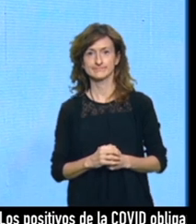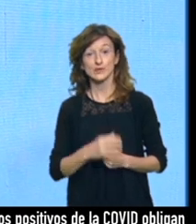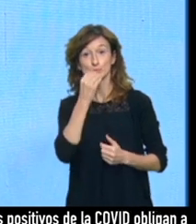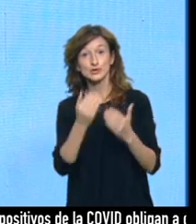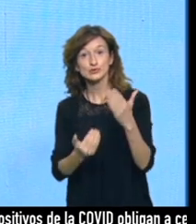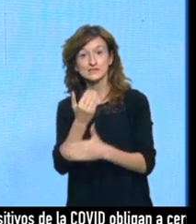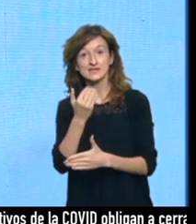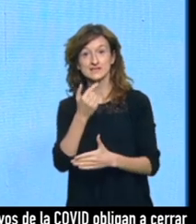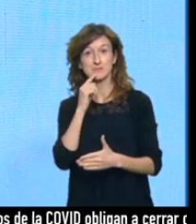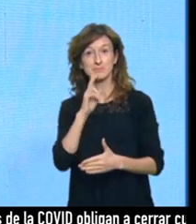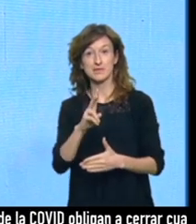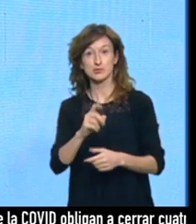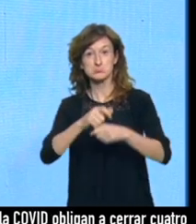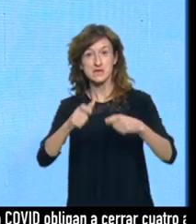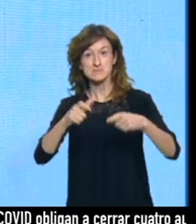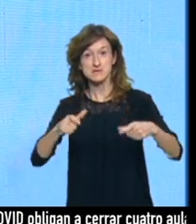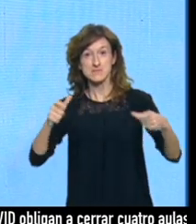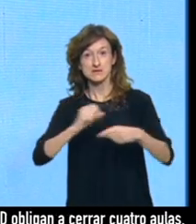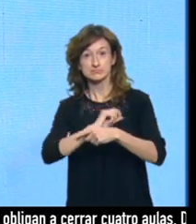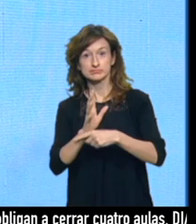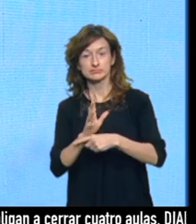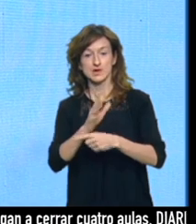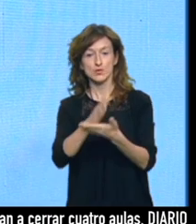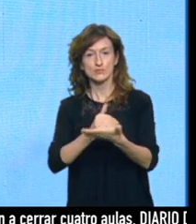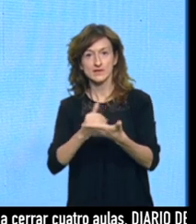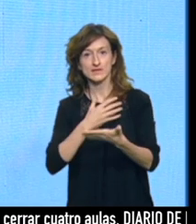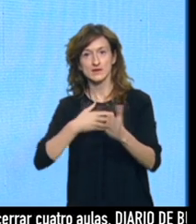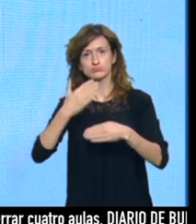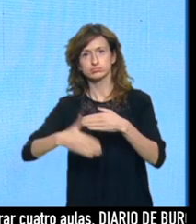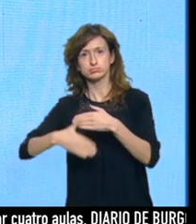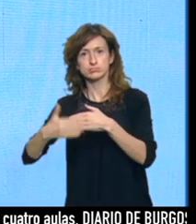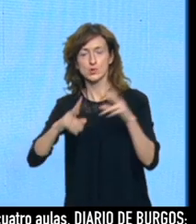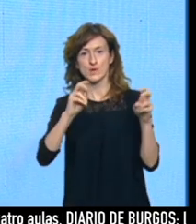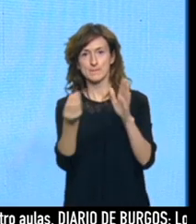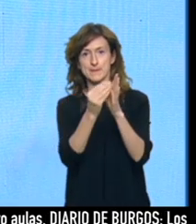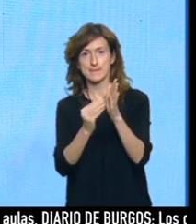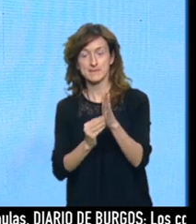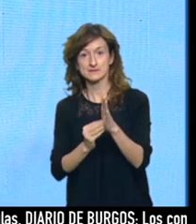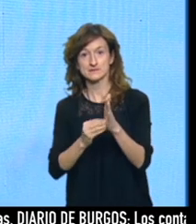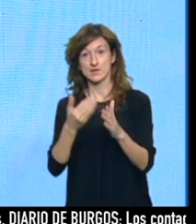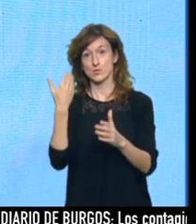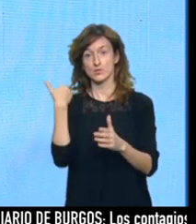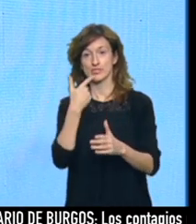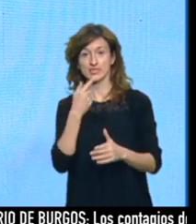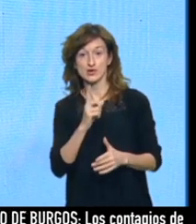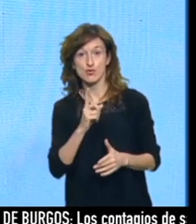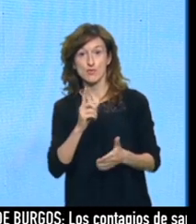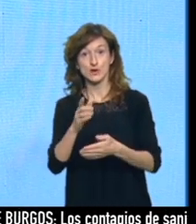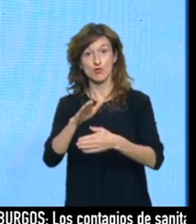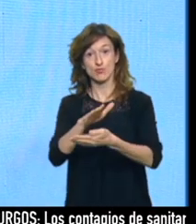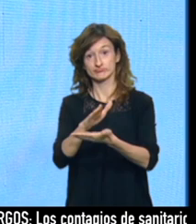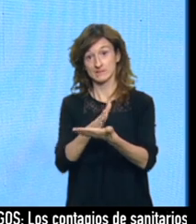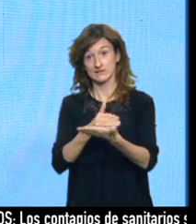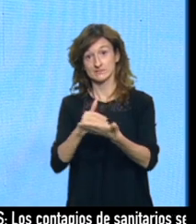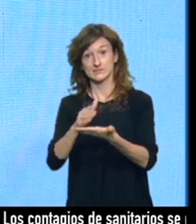Buenos días. Al ritmo que crecen los casos, las comunidades estudian aplicar nuevas restricciones. Solo unas horas después de descartarlo, el Gobierno